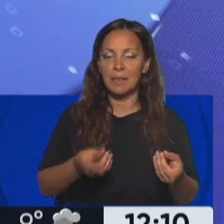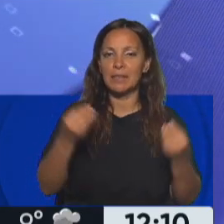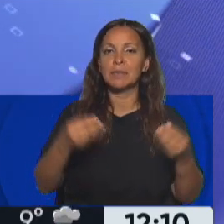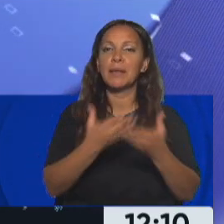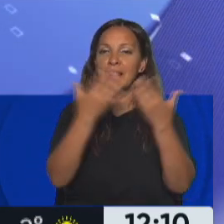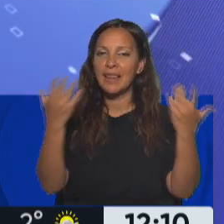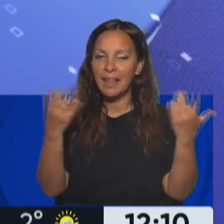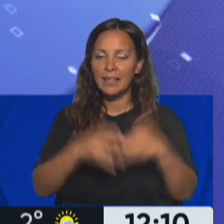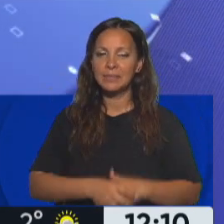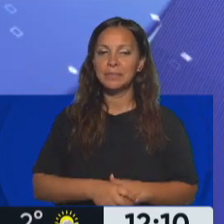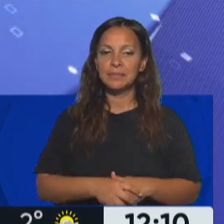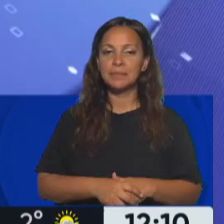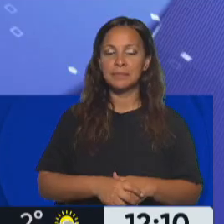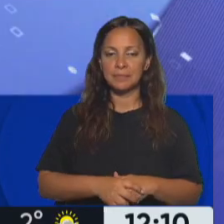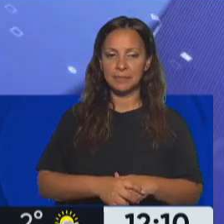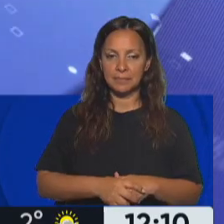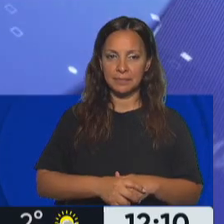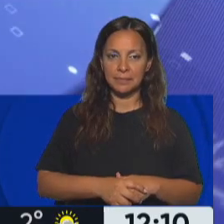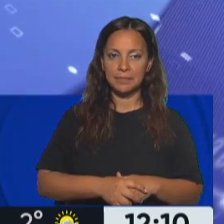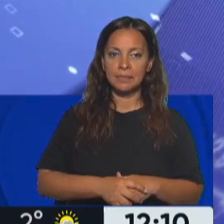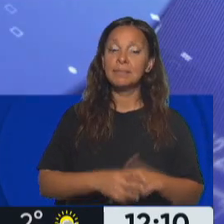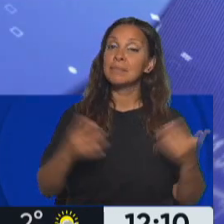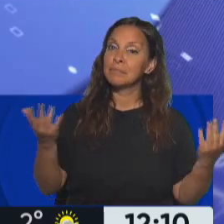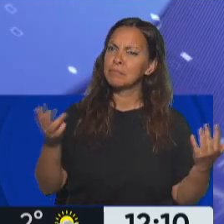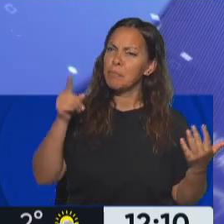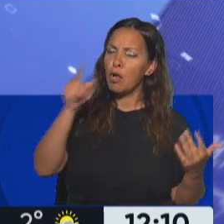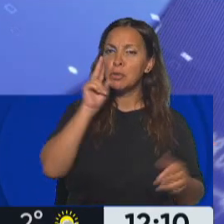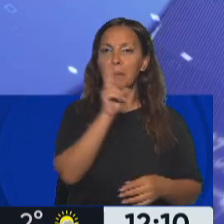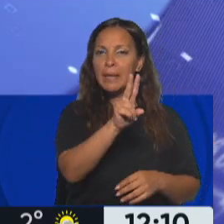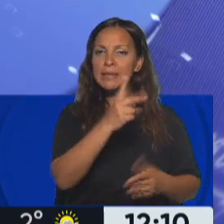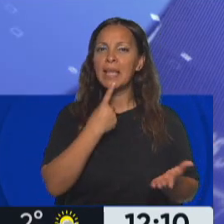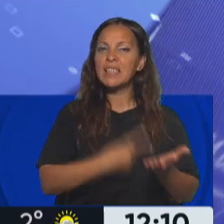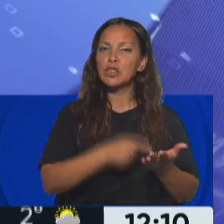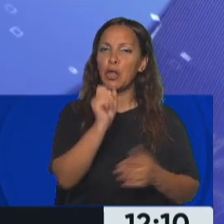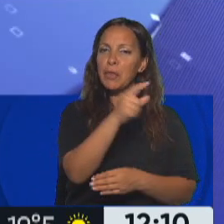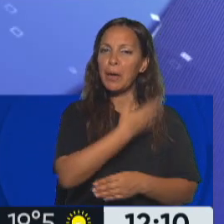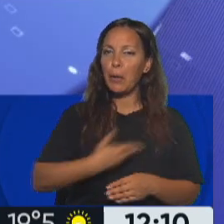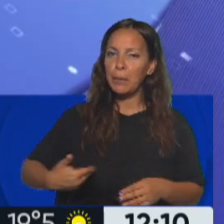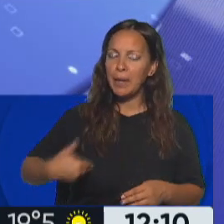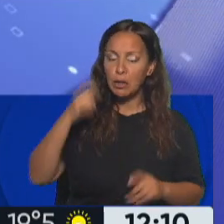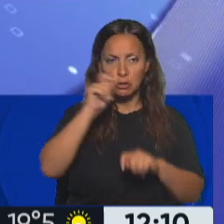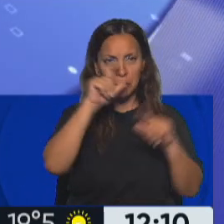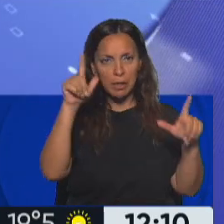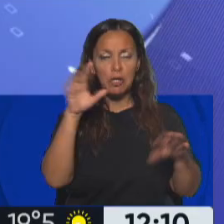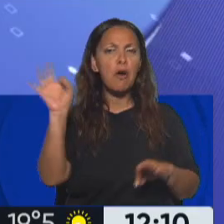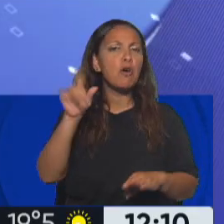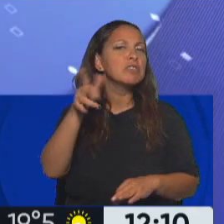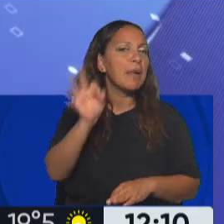gusto estar en contacto con ustedes. Bueno, ¿lo sorprendió esta medida del gobierno o es algo que venían charlando con el ministro de Economía?